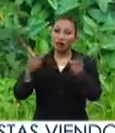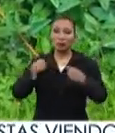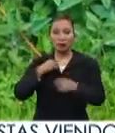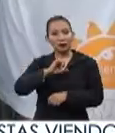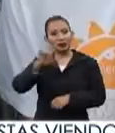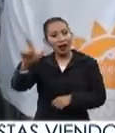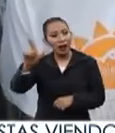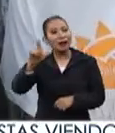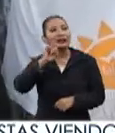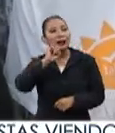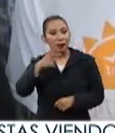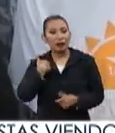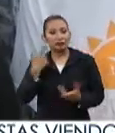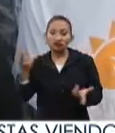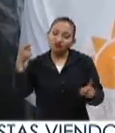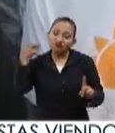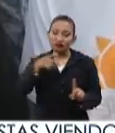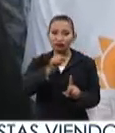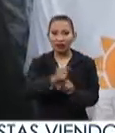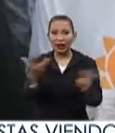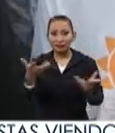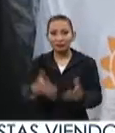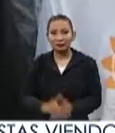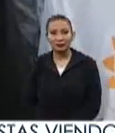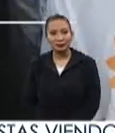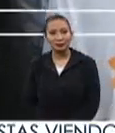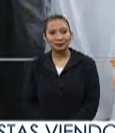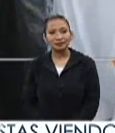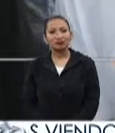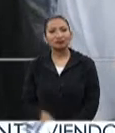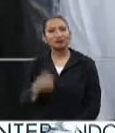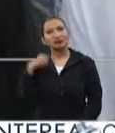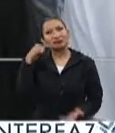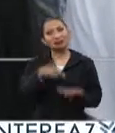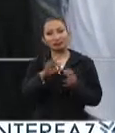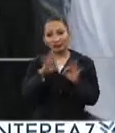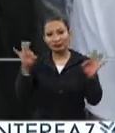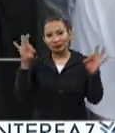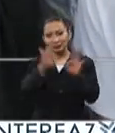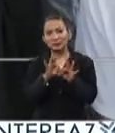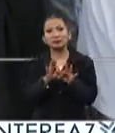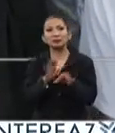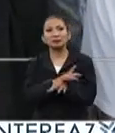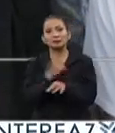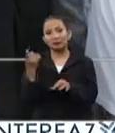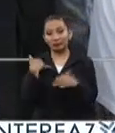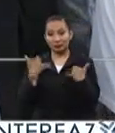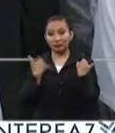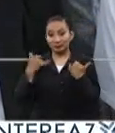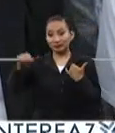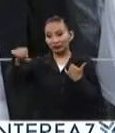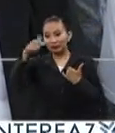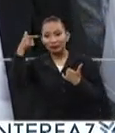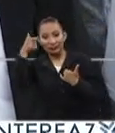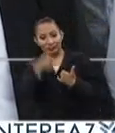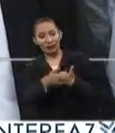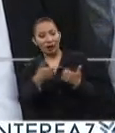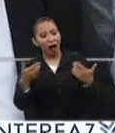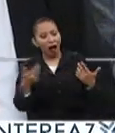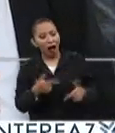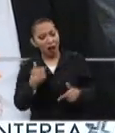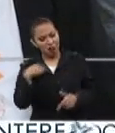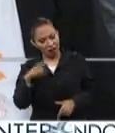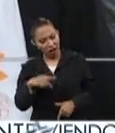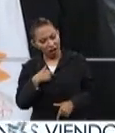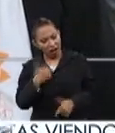vida profesional y cumplan las metas que se han trazado. Yo creo que es muy importante porque pues, los chavos se dan cuenta de que